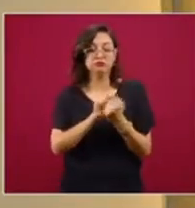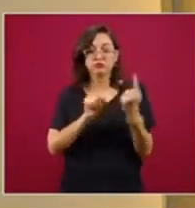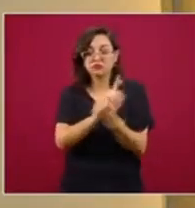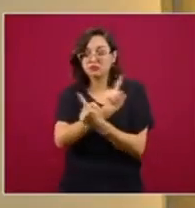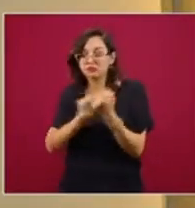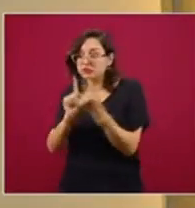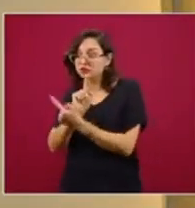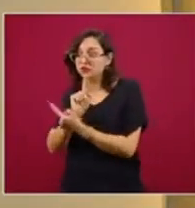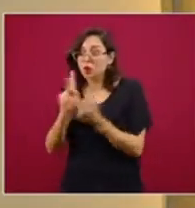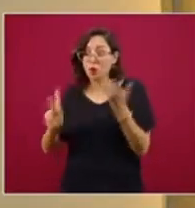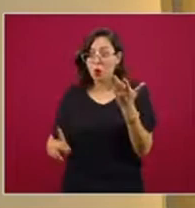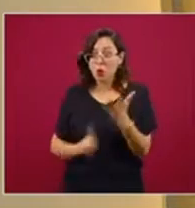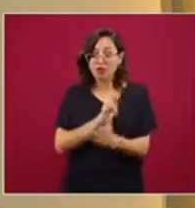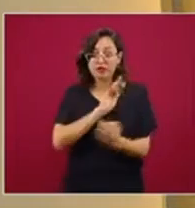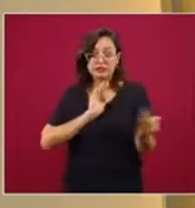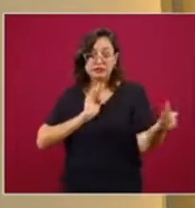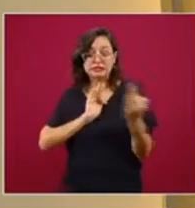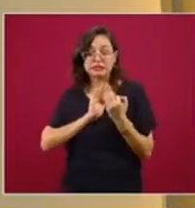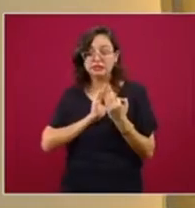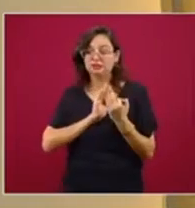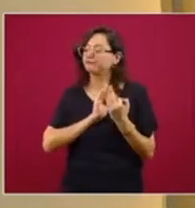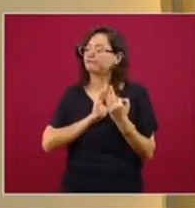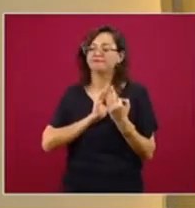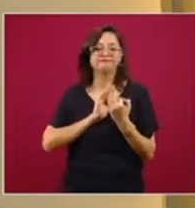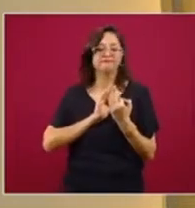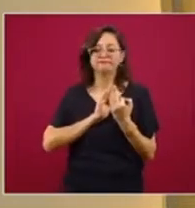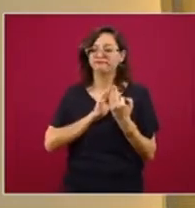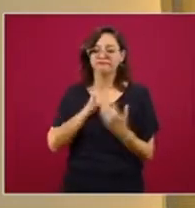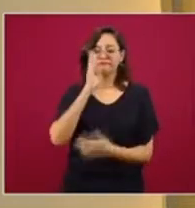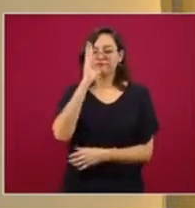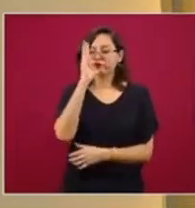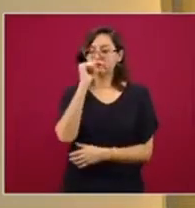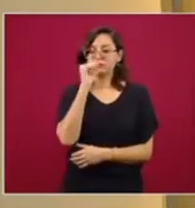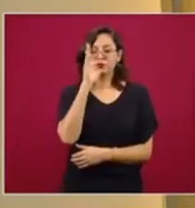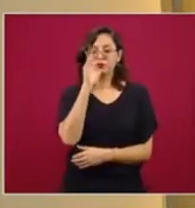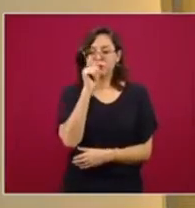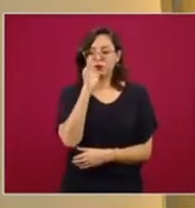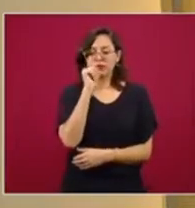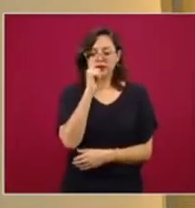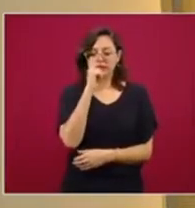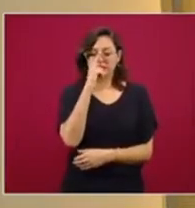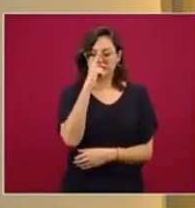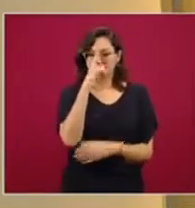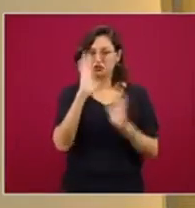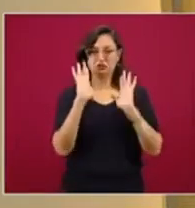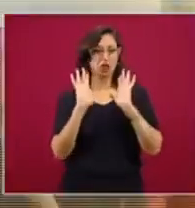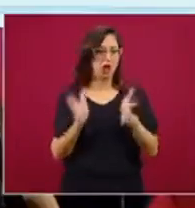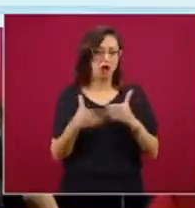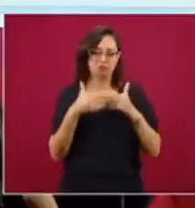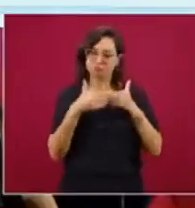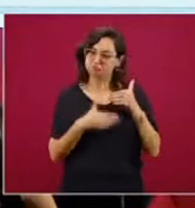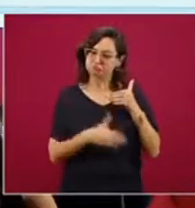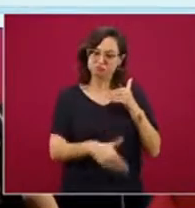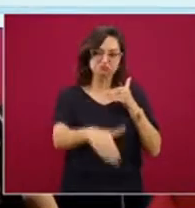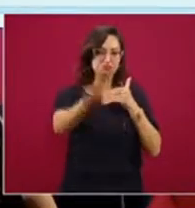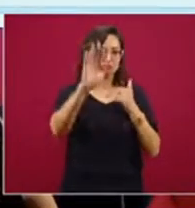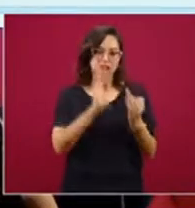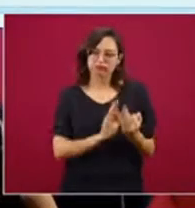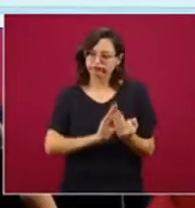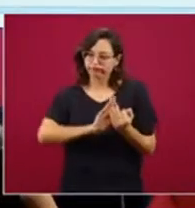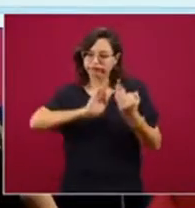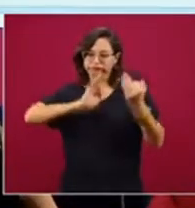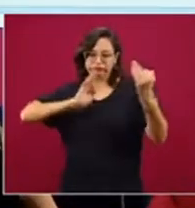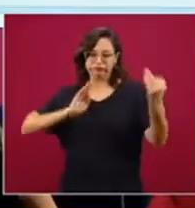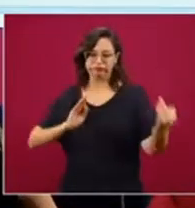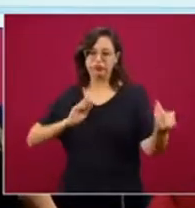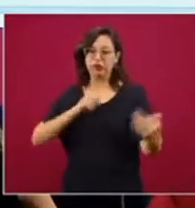con otros, porque todavía ese es el elemento principal de riesgo de que existan los